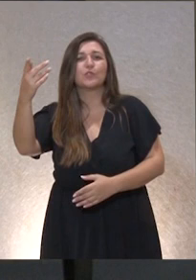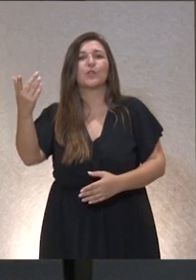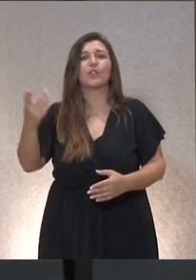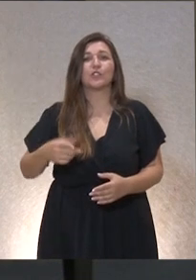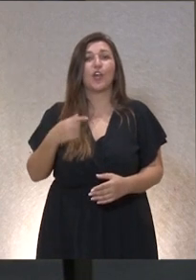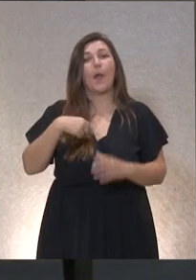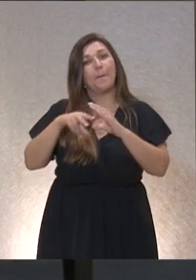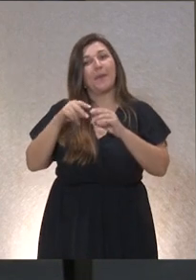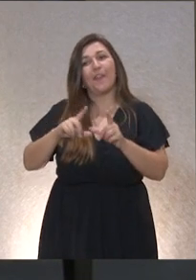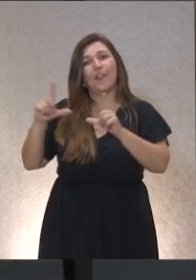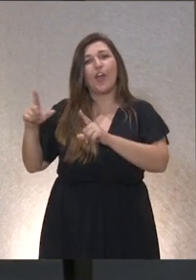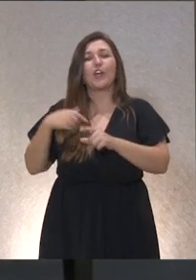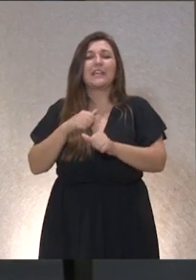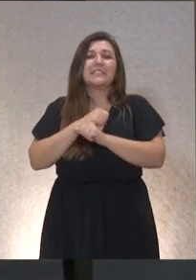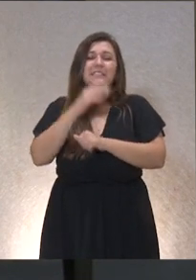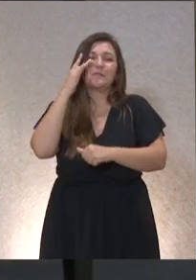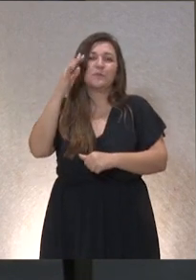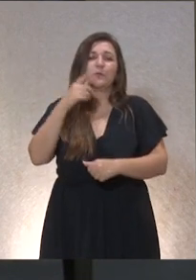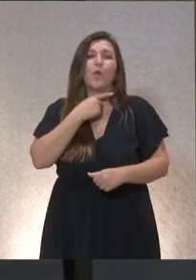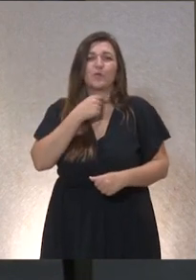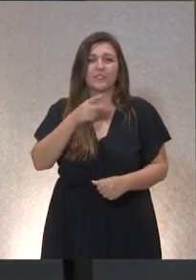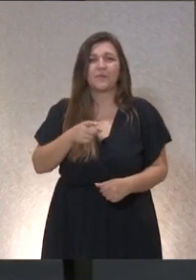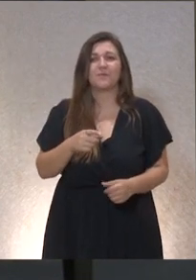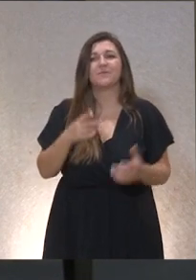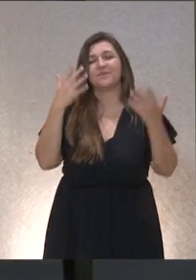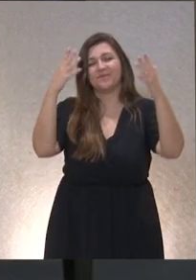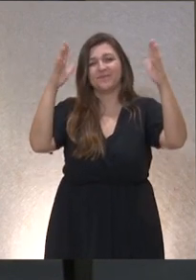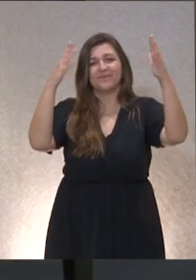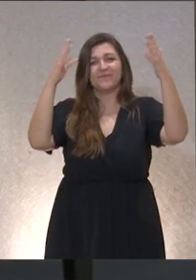os dejo el vídeo y espero que os guste vale De todas manas